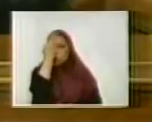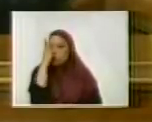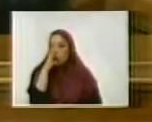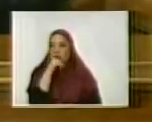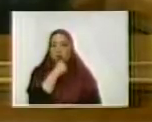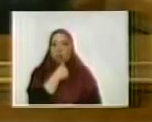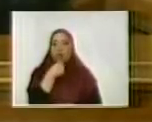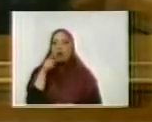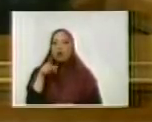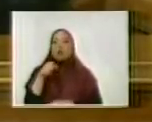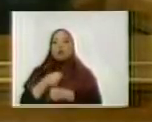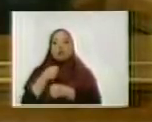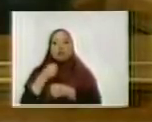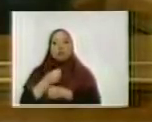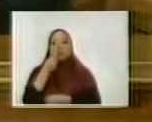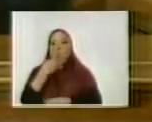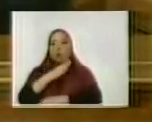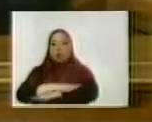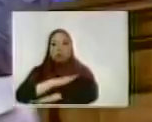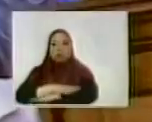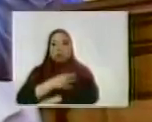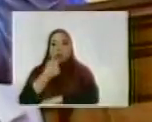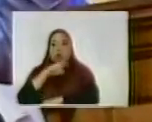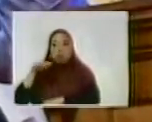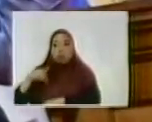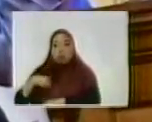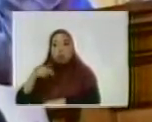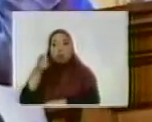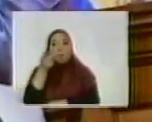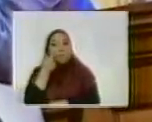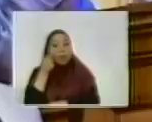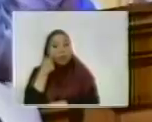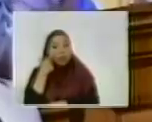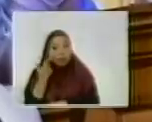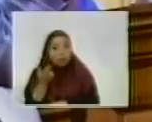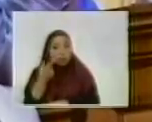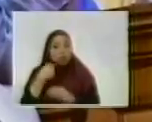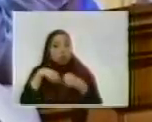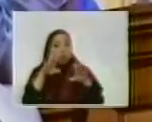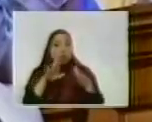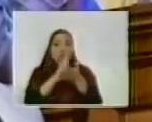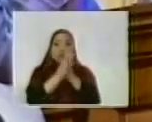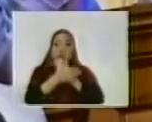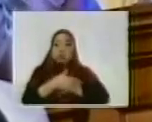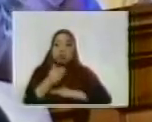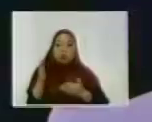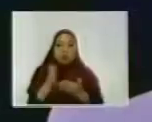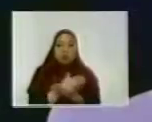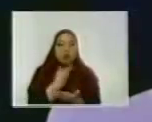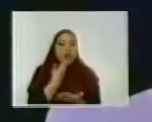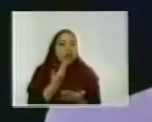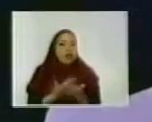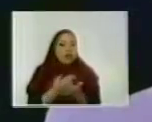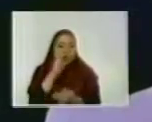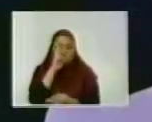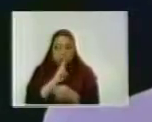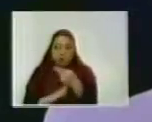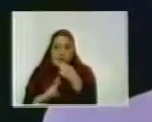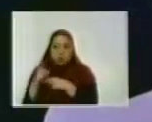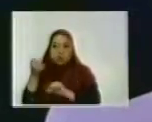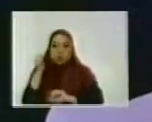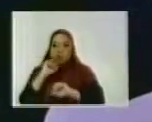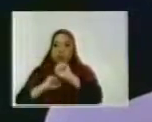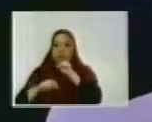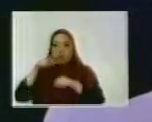este pueblo y esta asamblea estará pendiente de no hacerlo, os demandará. Muchísimas gracias, que usted ha juramentado como